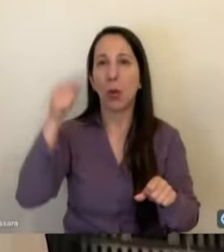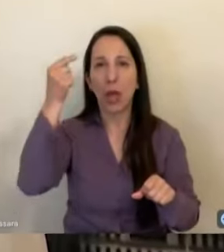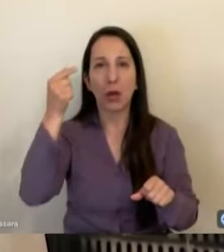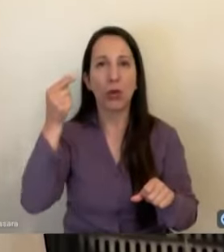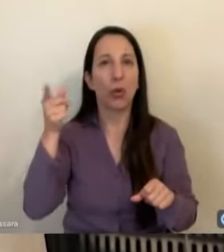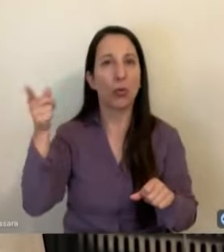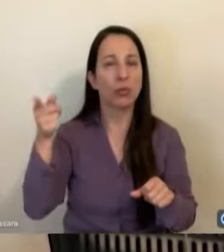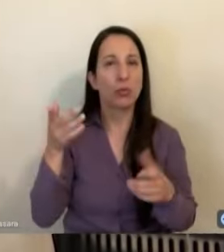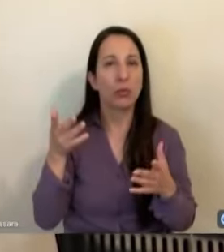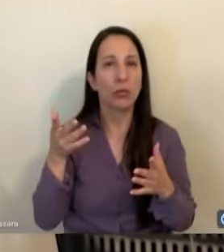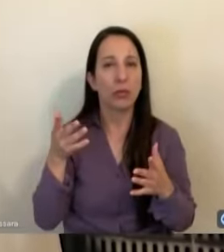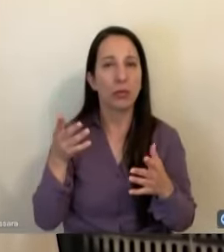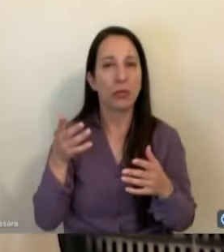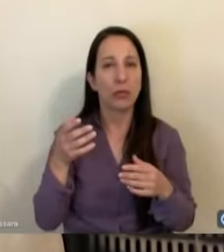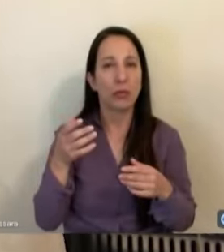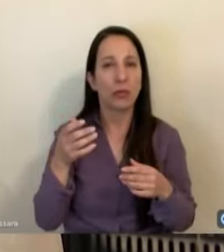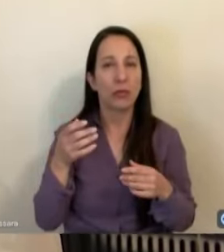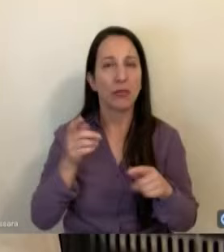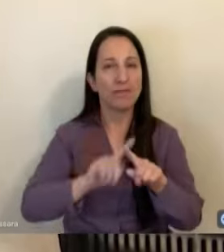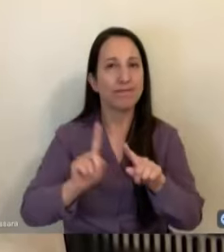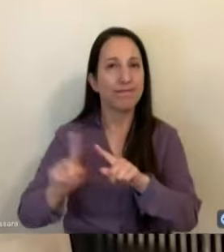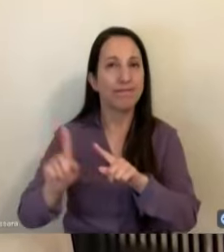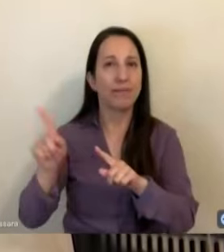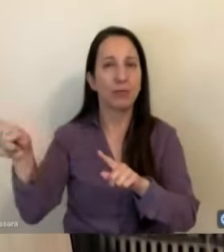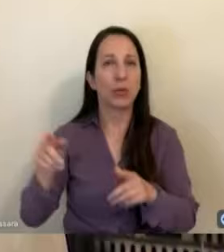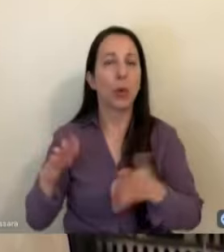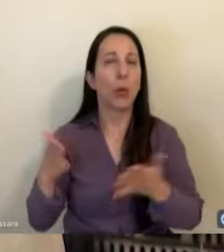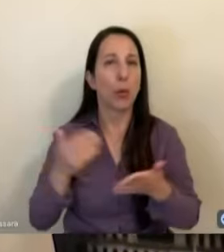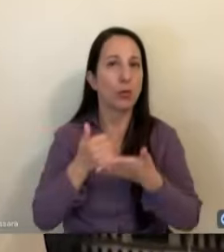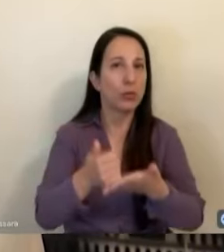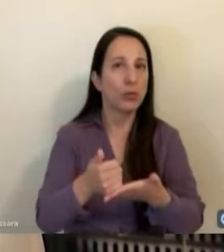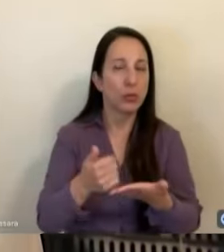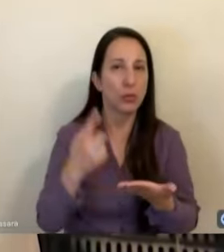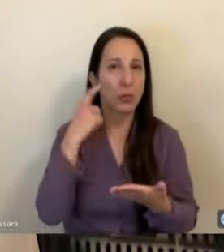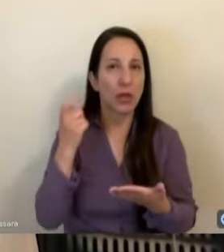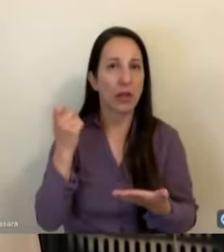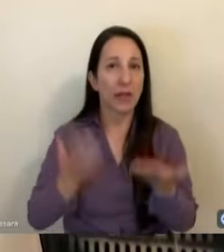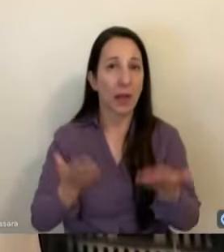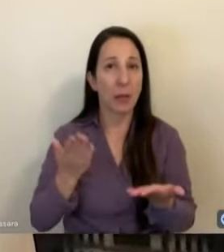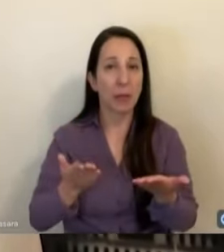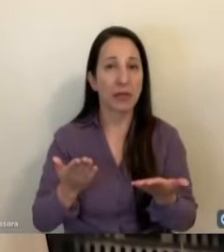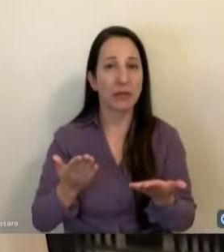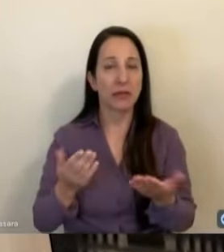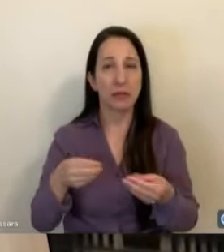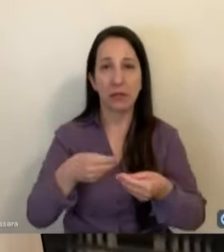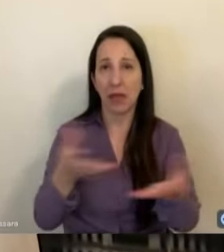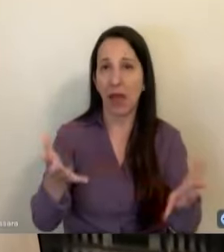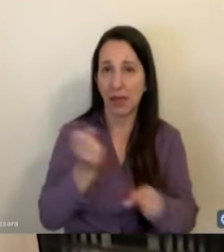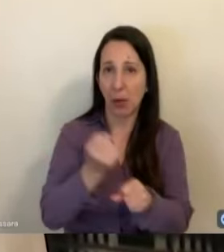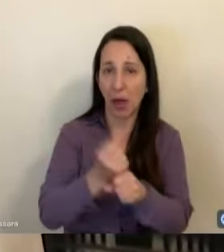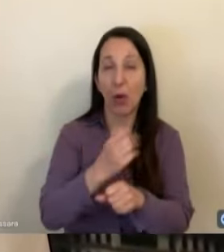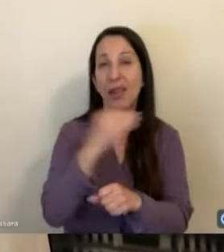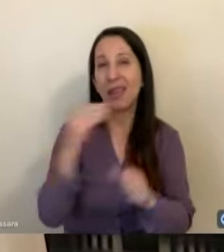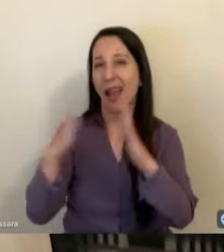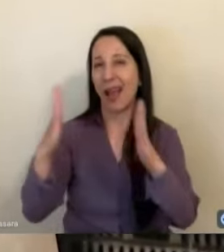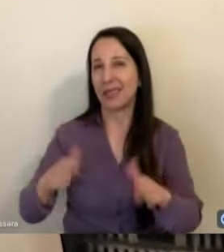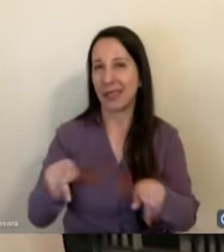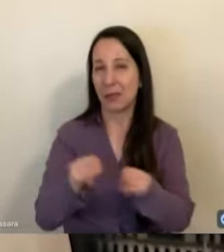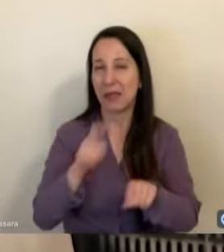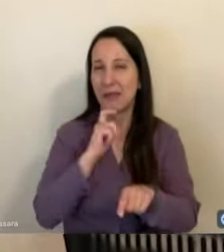el alcalde, él, poniendo de su parte? Y ahí tal vez tiene fuentes de trabajo y en la vivienda también, que casi nadie tiene vivienda, todo el mundo